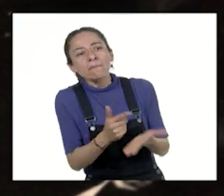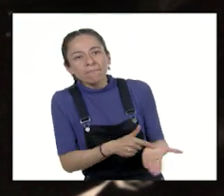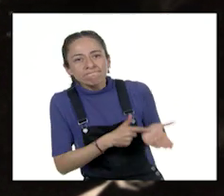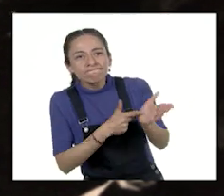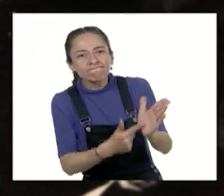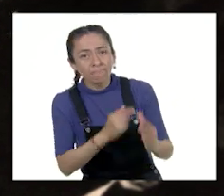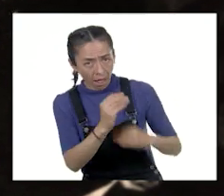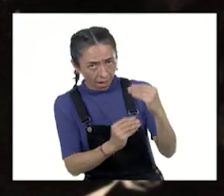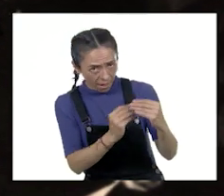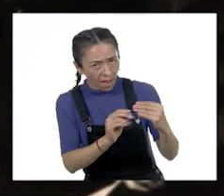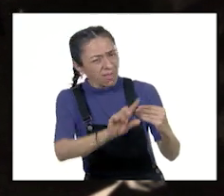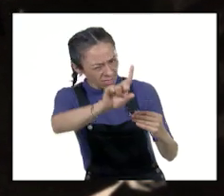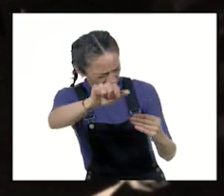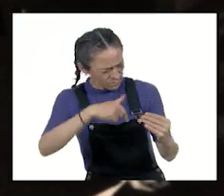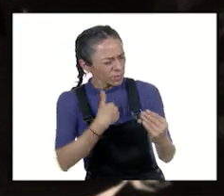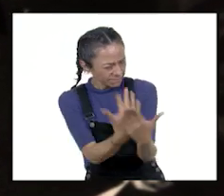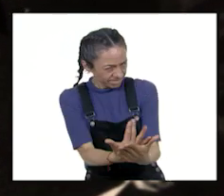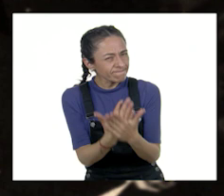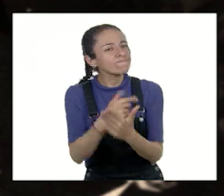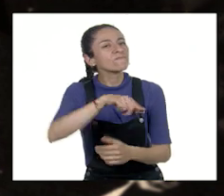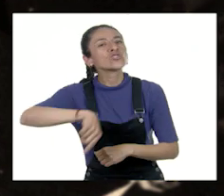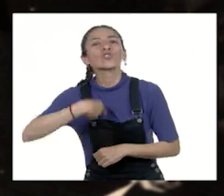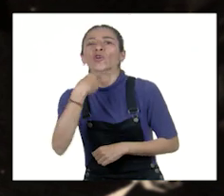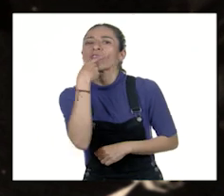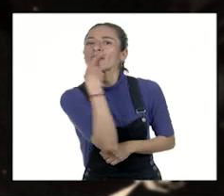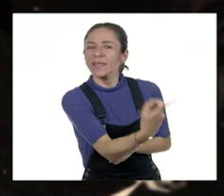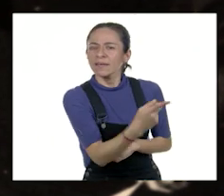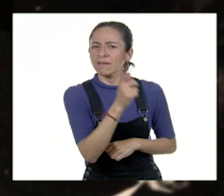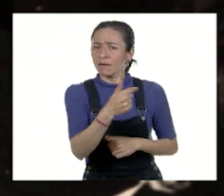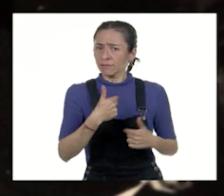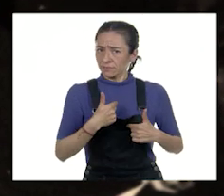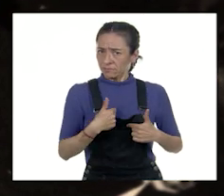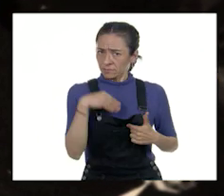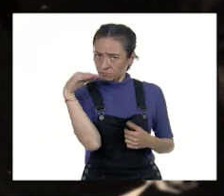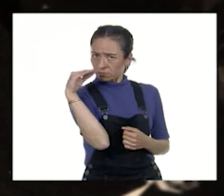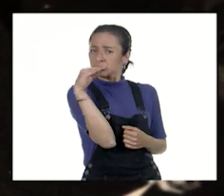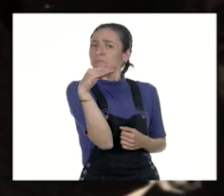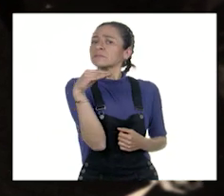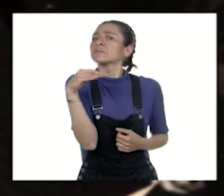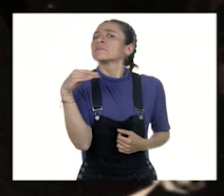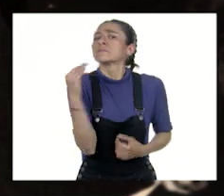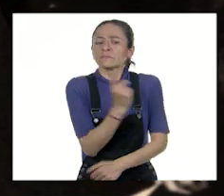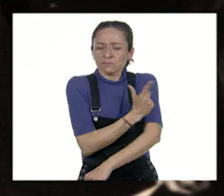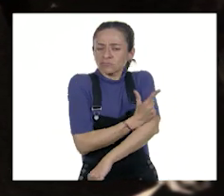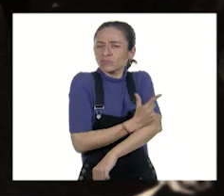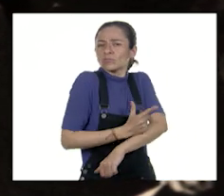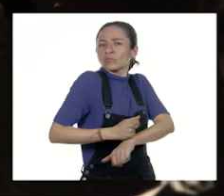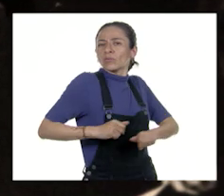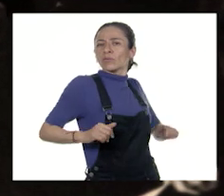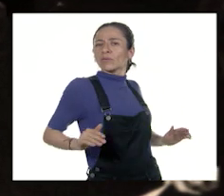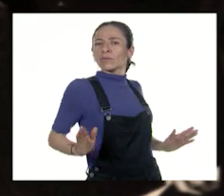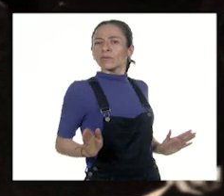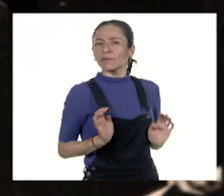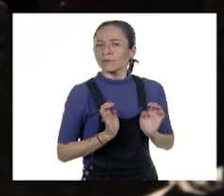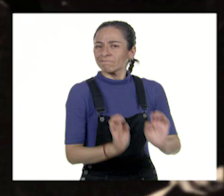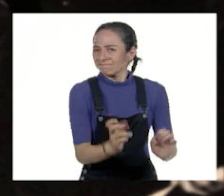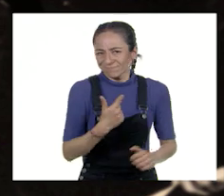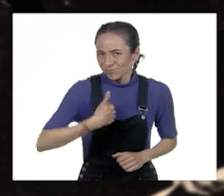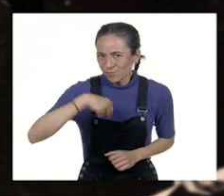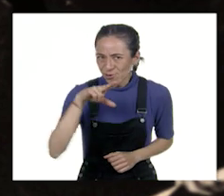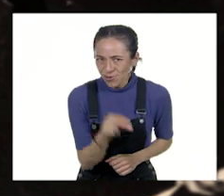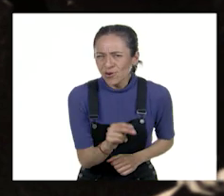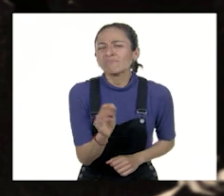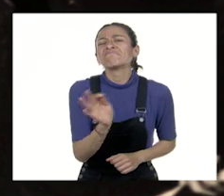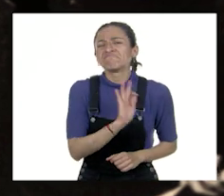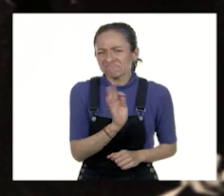como les digo. Yo no tengo el plumaje de cisne. Quién sabe si al pasar por los vericuetos de la política, alguna que otra